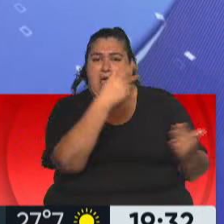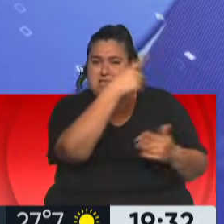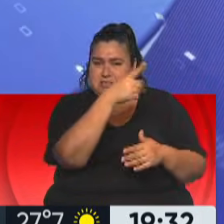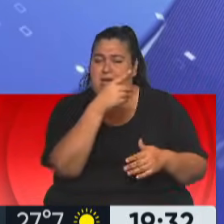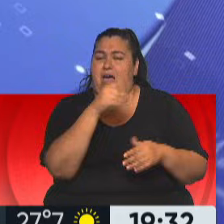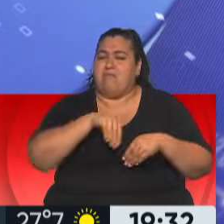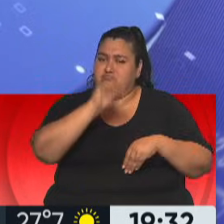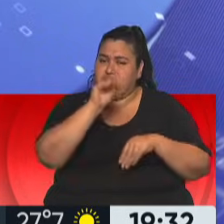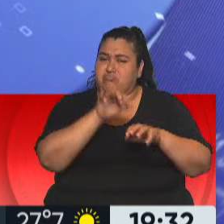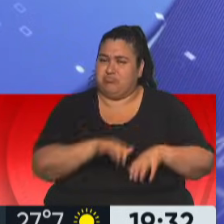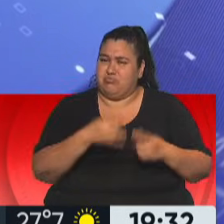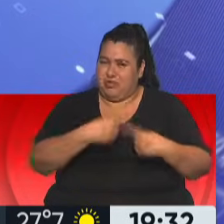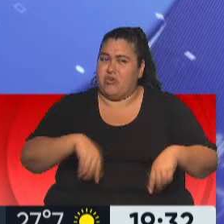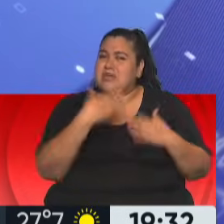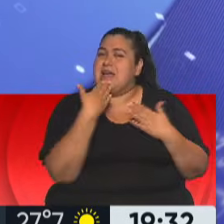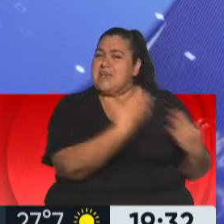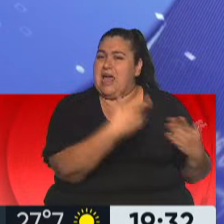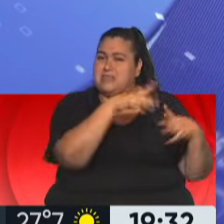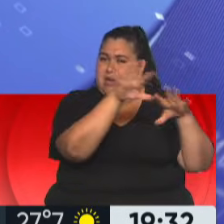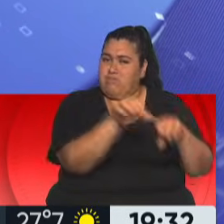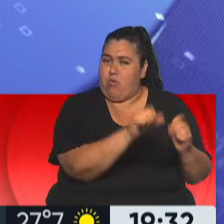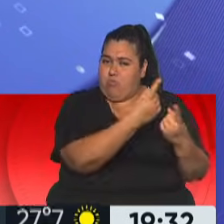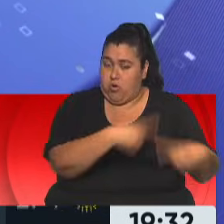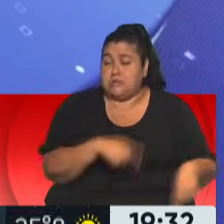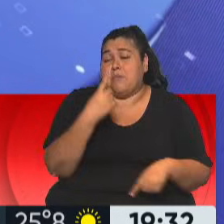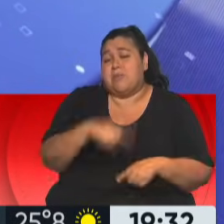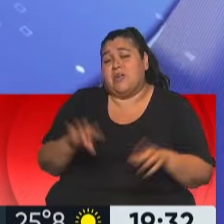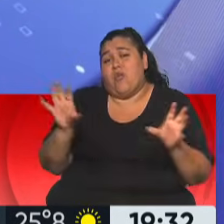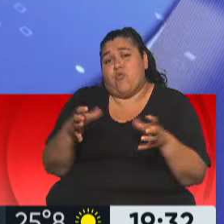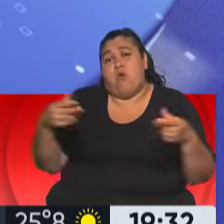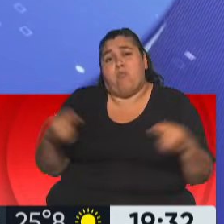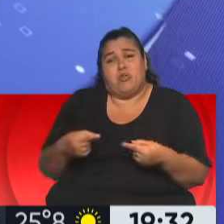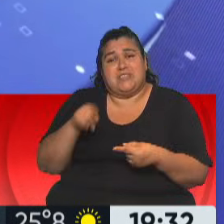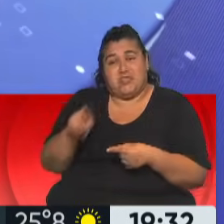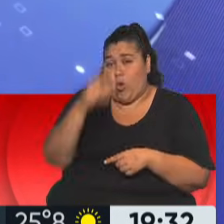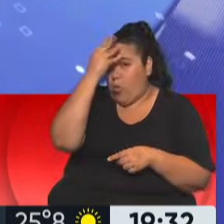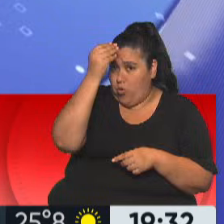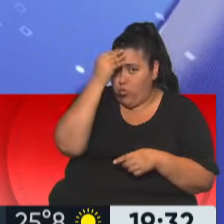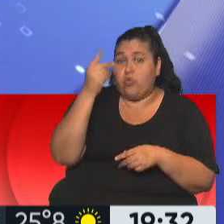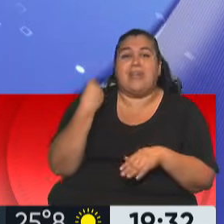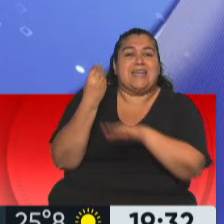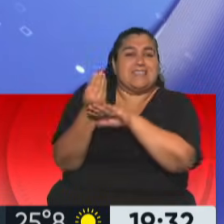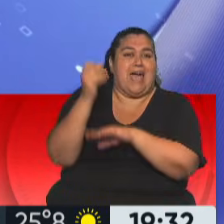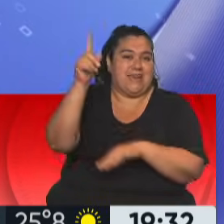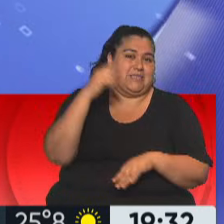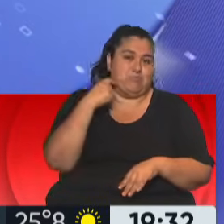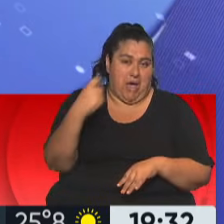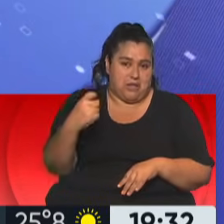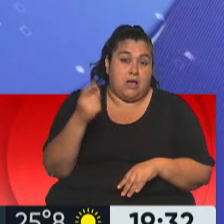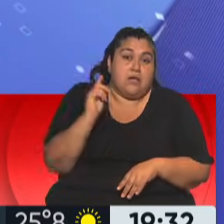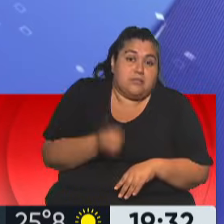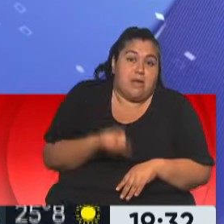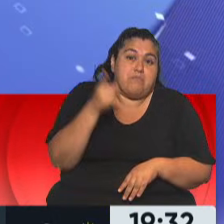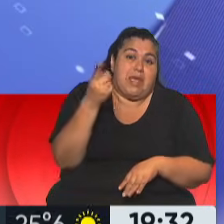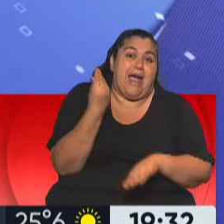esa línea. Un poco lo que sostienen es, bueno, es una oposición, recordemos que en el caso de Mundo González Urrutia está en España, recordemos que además él termina siendo